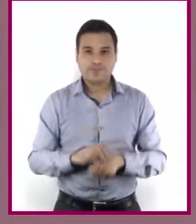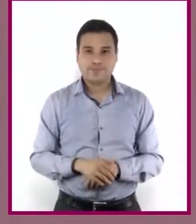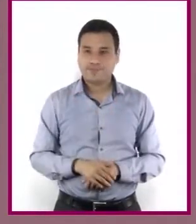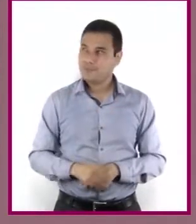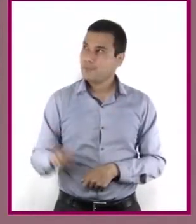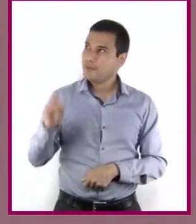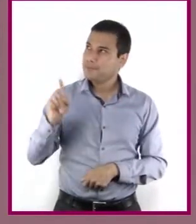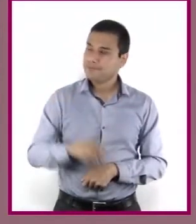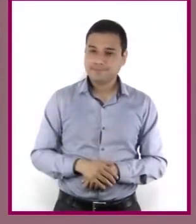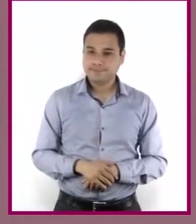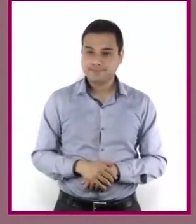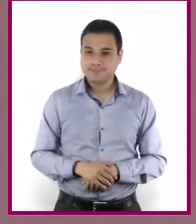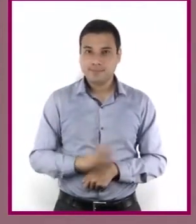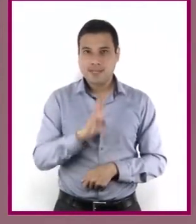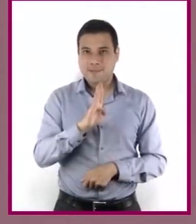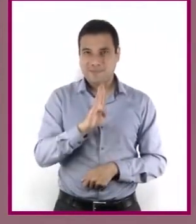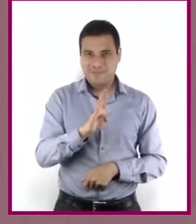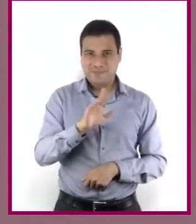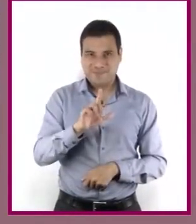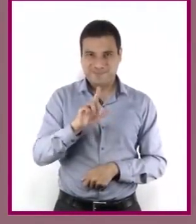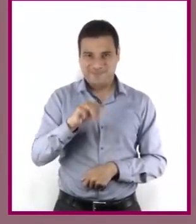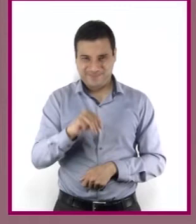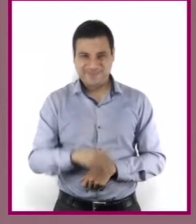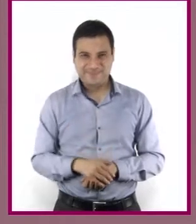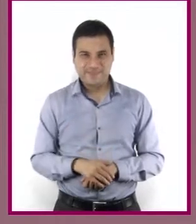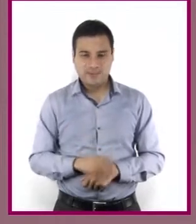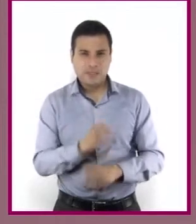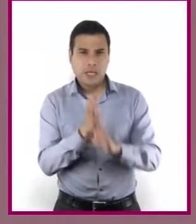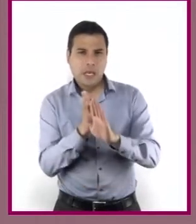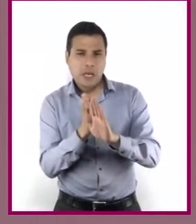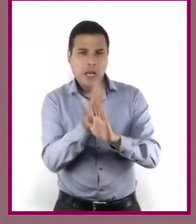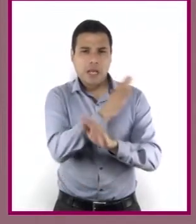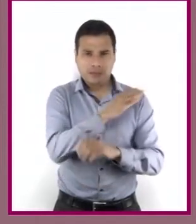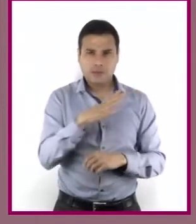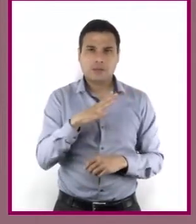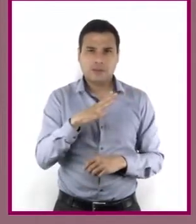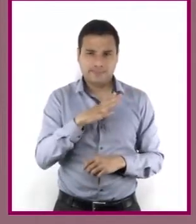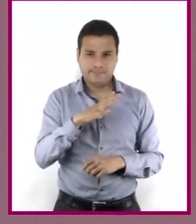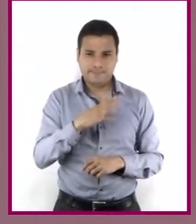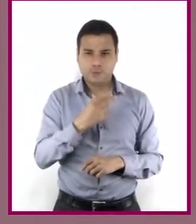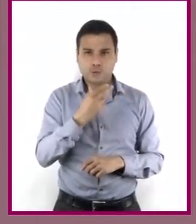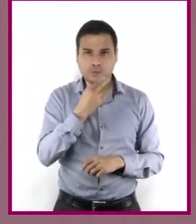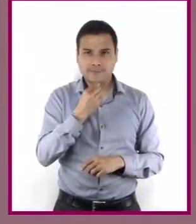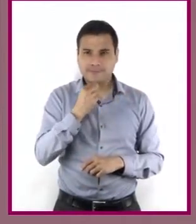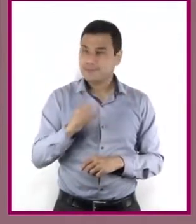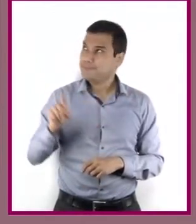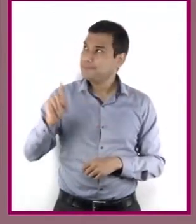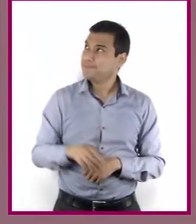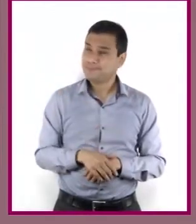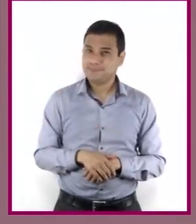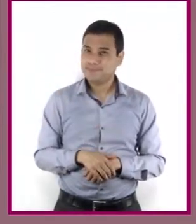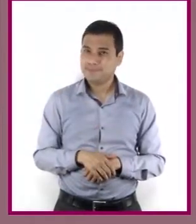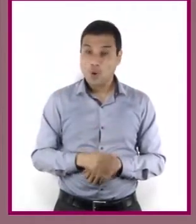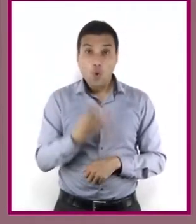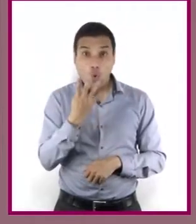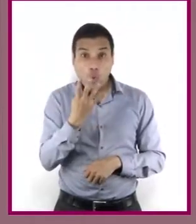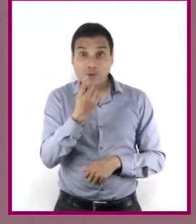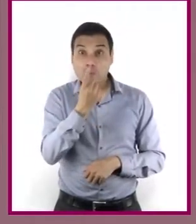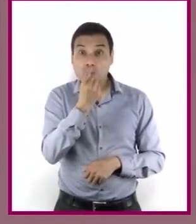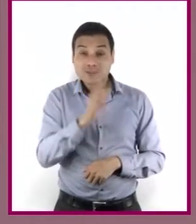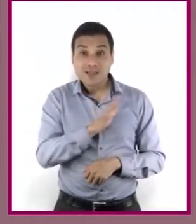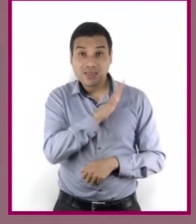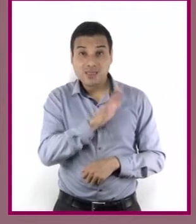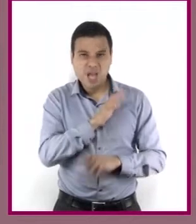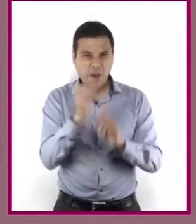negras importan. Y aunque hubo antecedentes, como el caso de Rodney King, golpeado por 4 policías